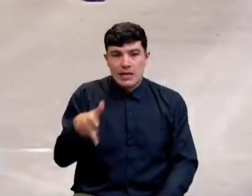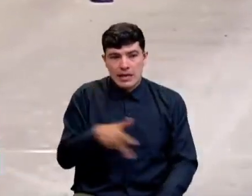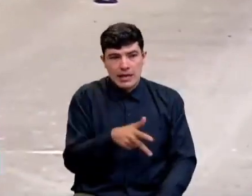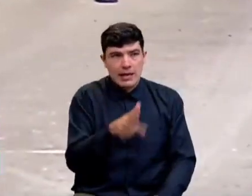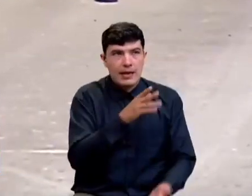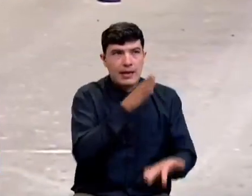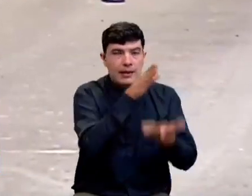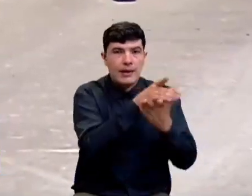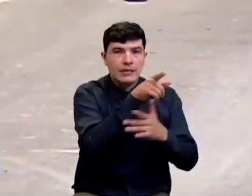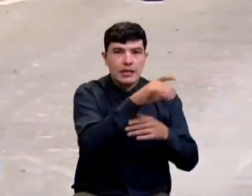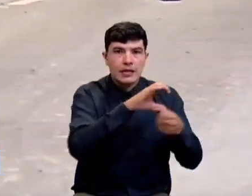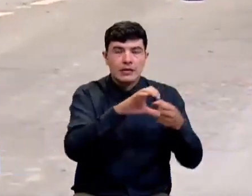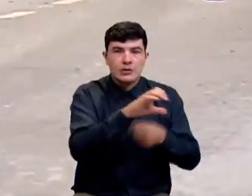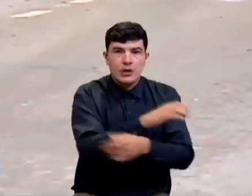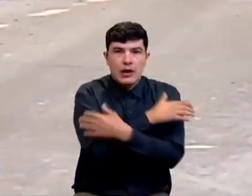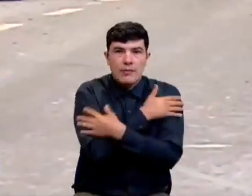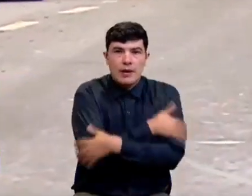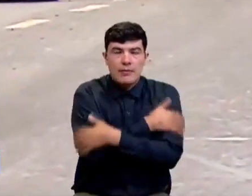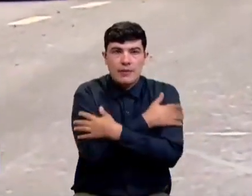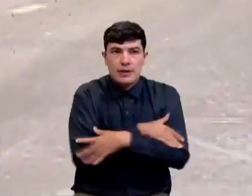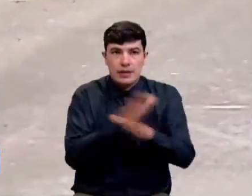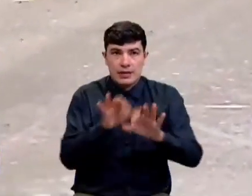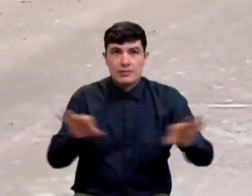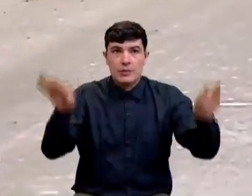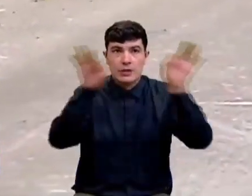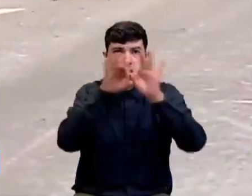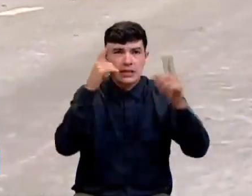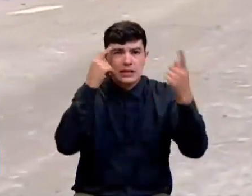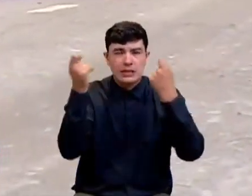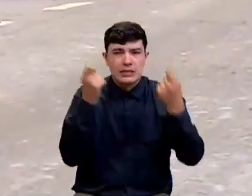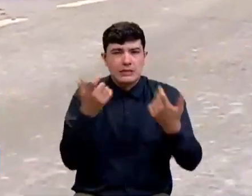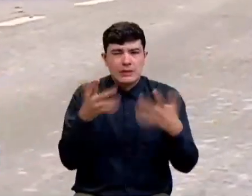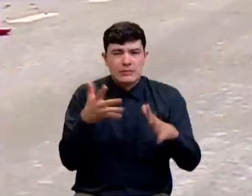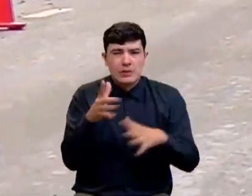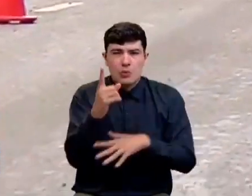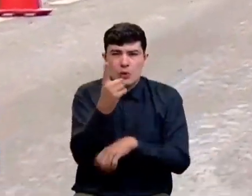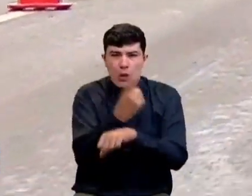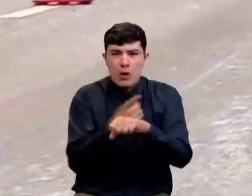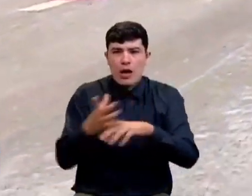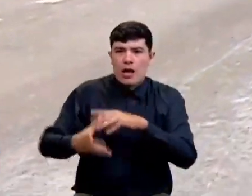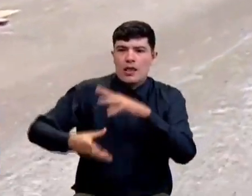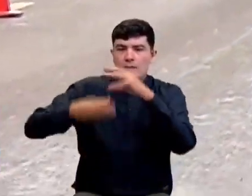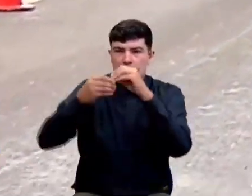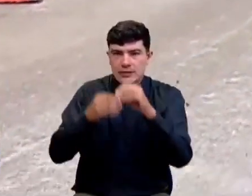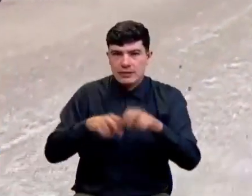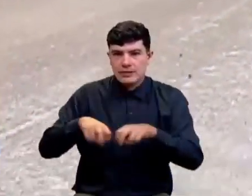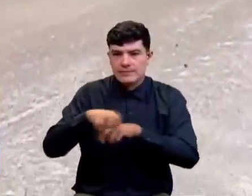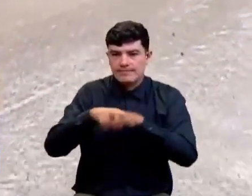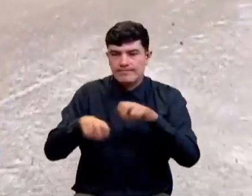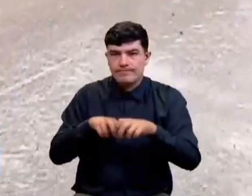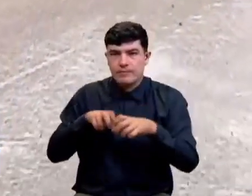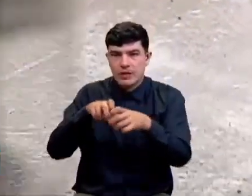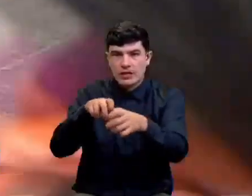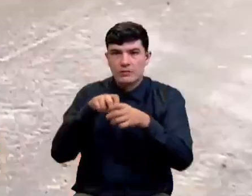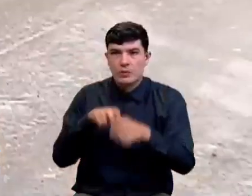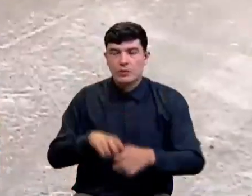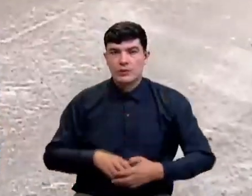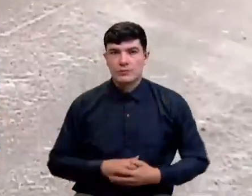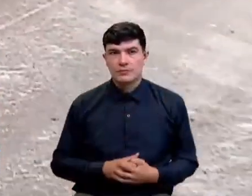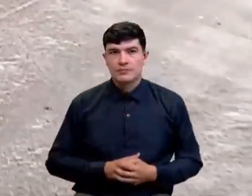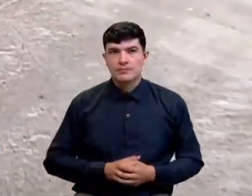importante pues que las personas prevean ese tiempo, que es aproximadamente una hora más de desplazamiento que nos generan estos pasos, un